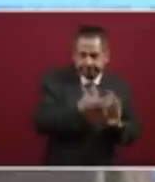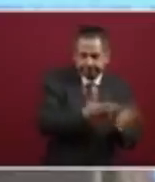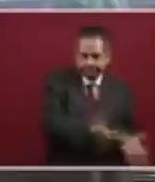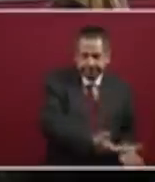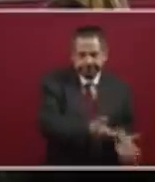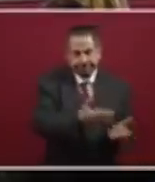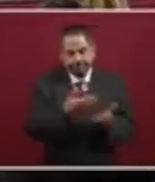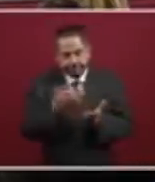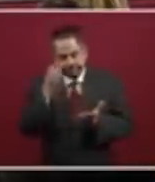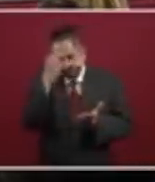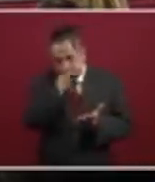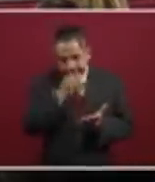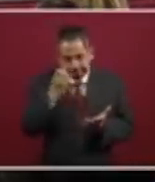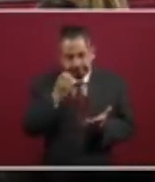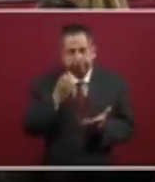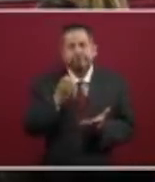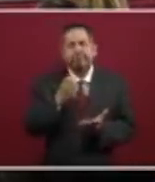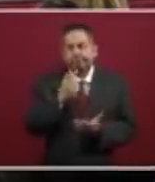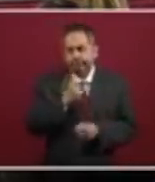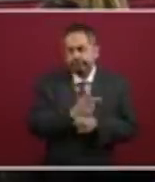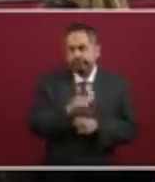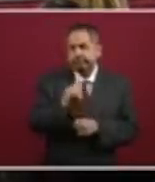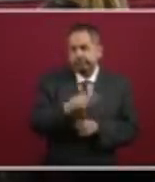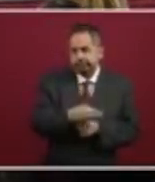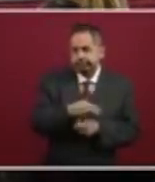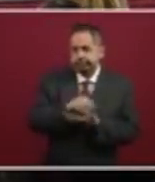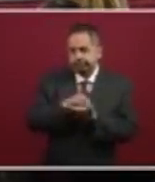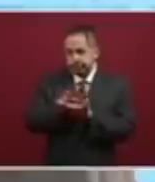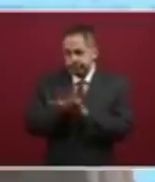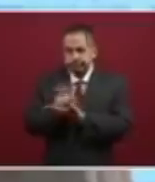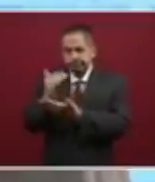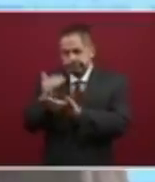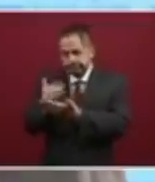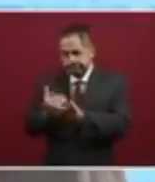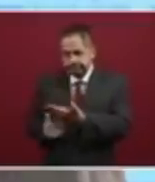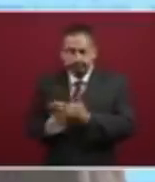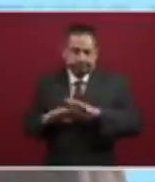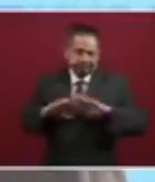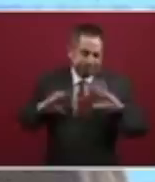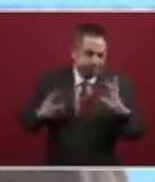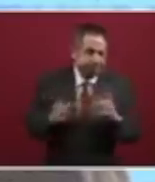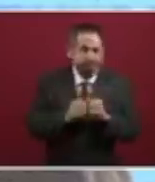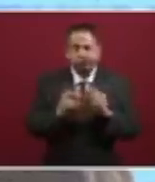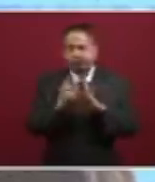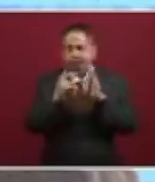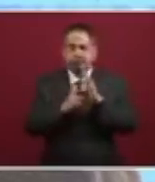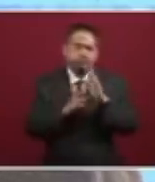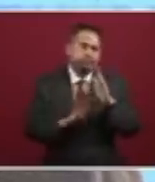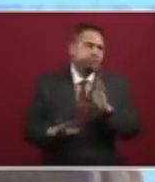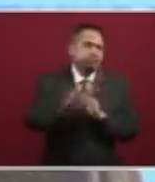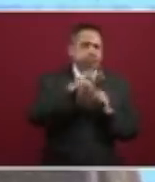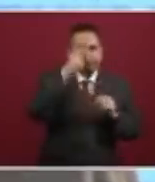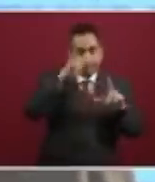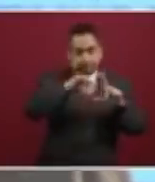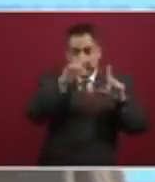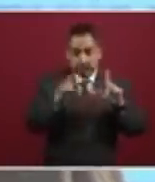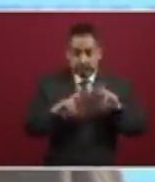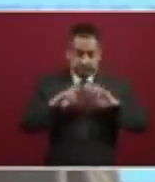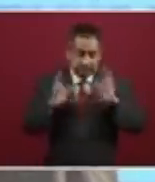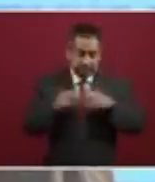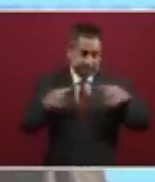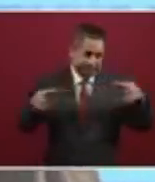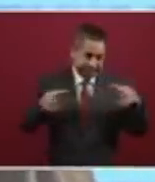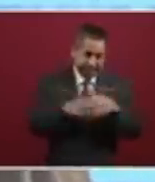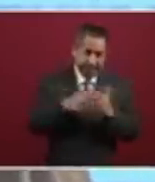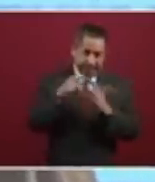que considera la creación de un sistema en el cual no solamente homologaremos los procesos y la información, sino daremos